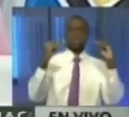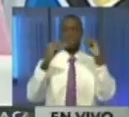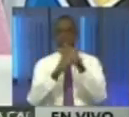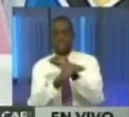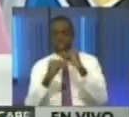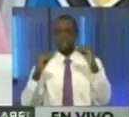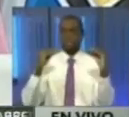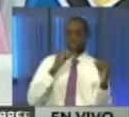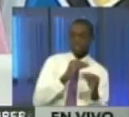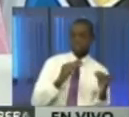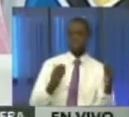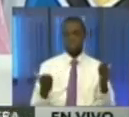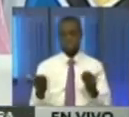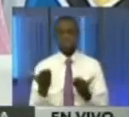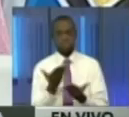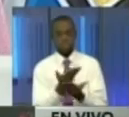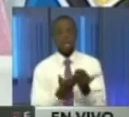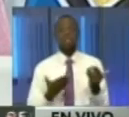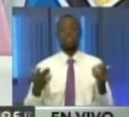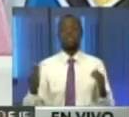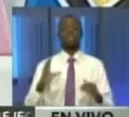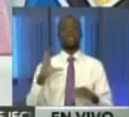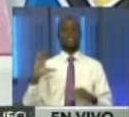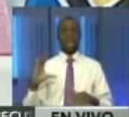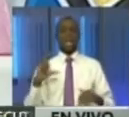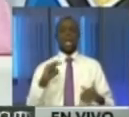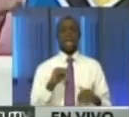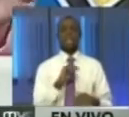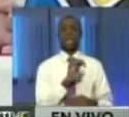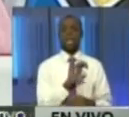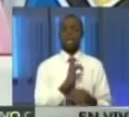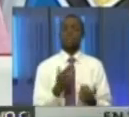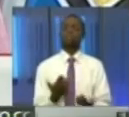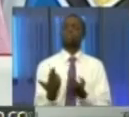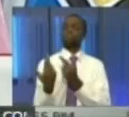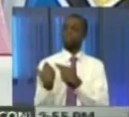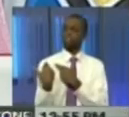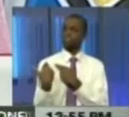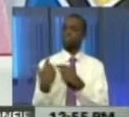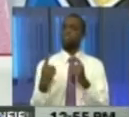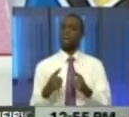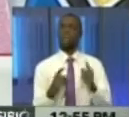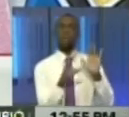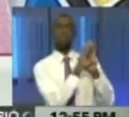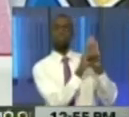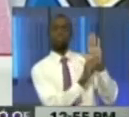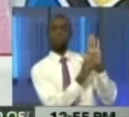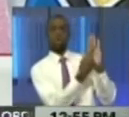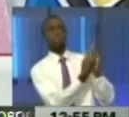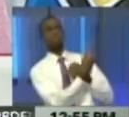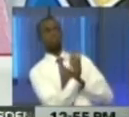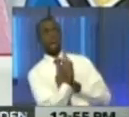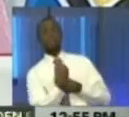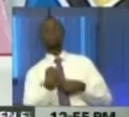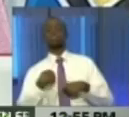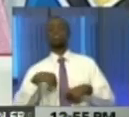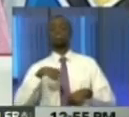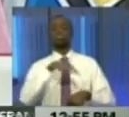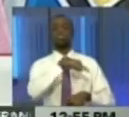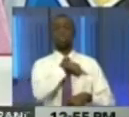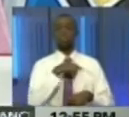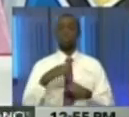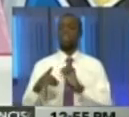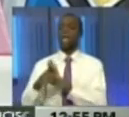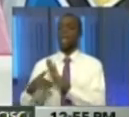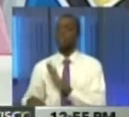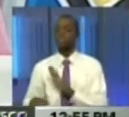viene... El Consejo Nacional Electoral tiene la obligación, el mandato constitucional, de garantizar los